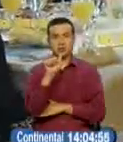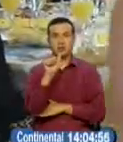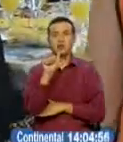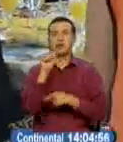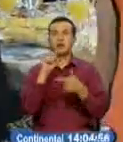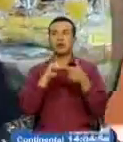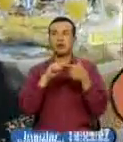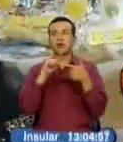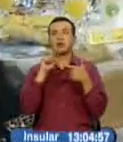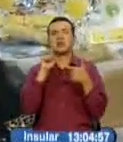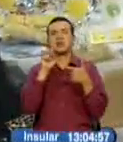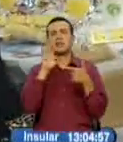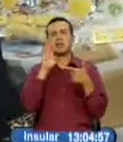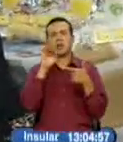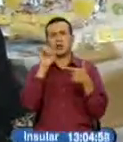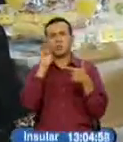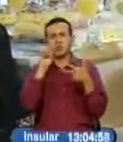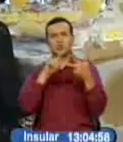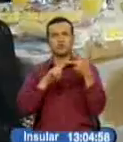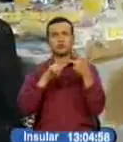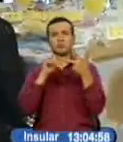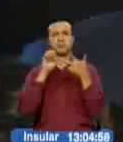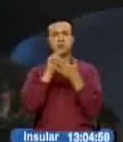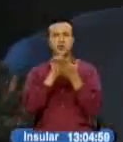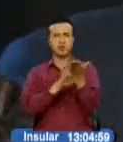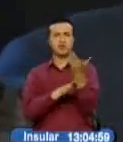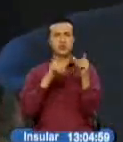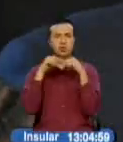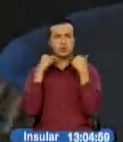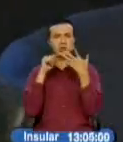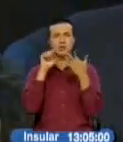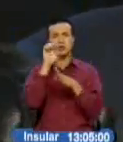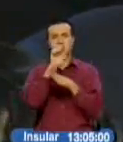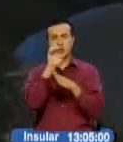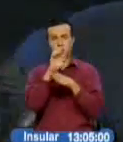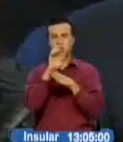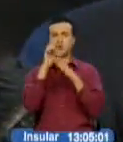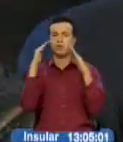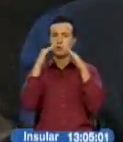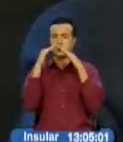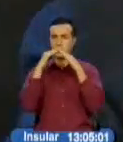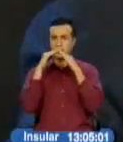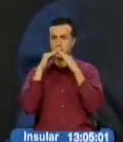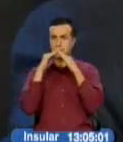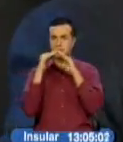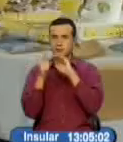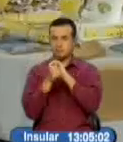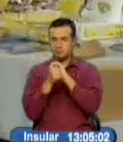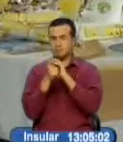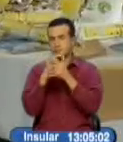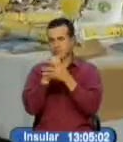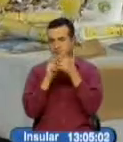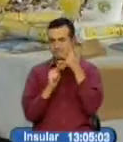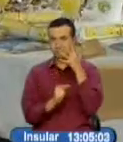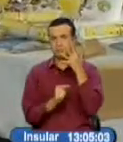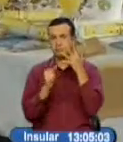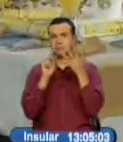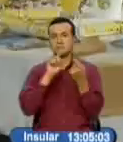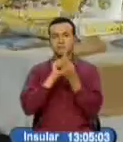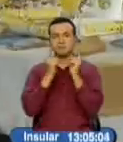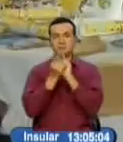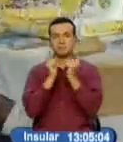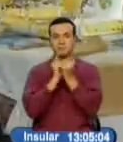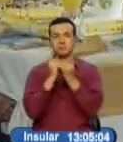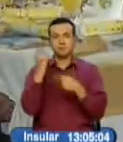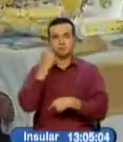Triángulo, Jubiluz, Proyecto Salesiano Ecuador, Casa de Acogida Micaleta, quienes forman parte de ese encuentro con